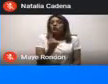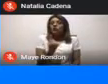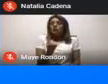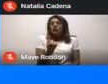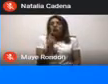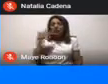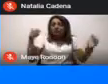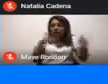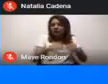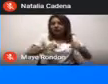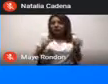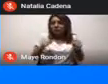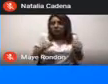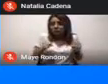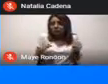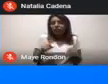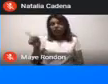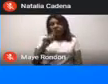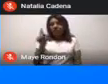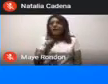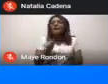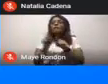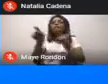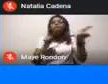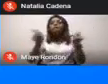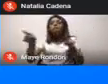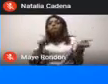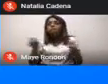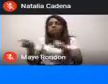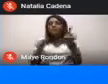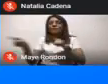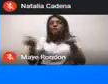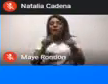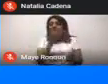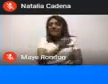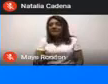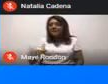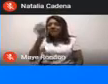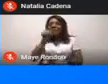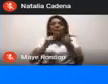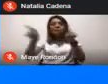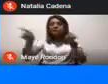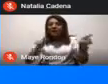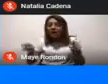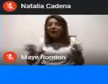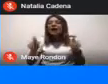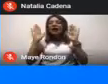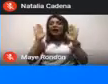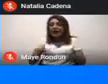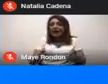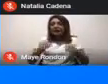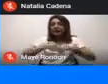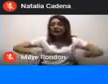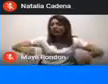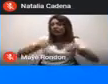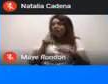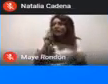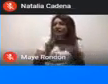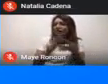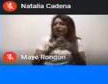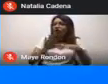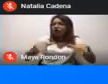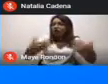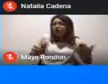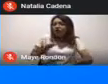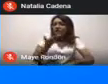acá en Bogotá, sino pues de diferentes partes del país nos acompañan, ustedes desde sus territorios van viendo cómo pueden generarse